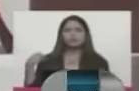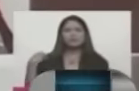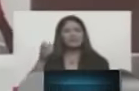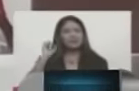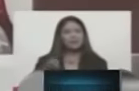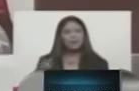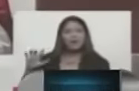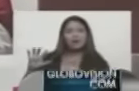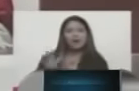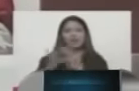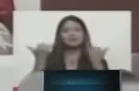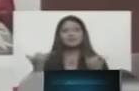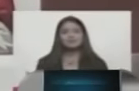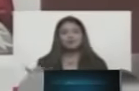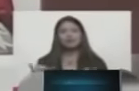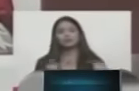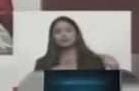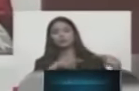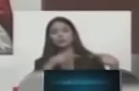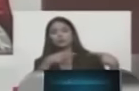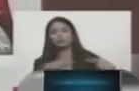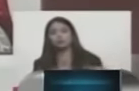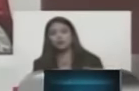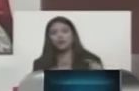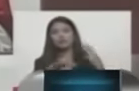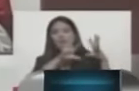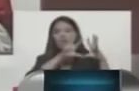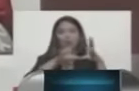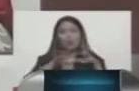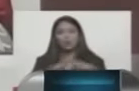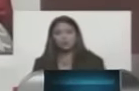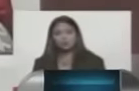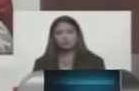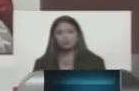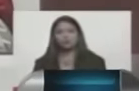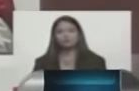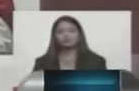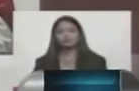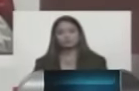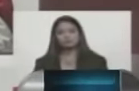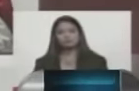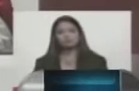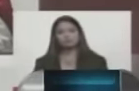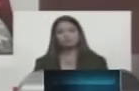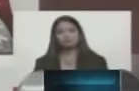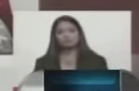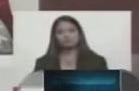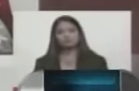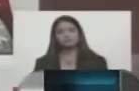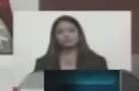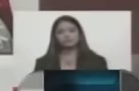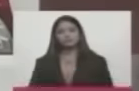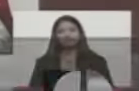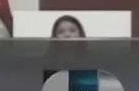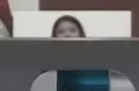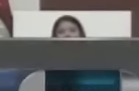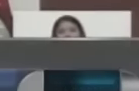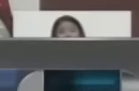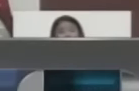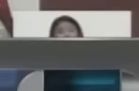el fenómeno heredado de la corrupción en cualquiera de sus expresiones. Hemos